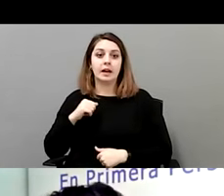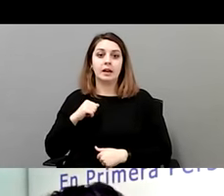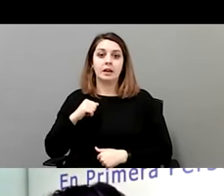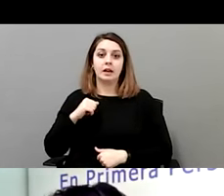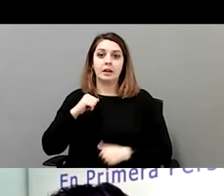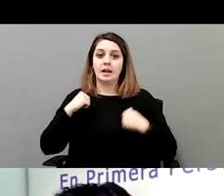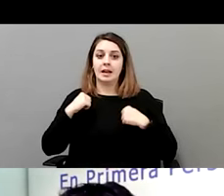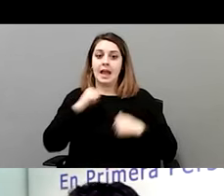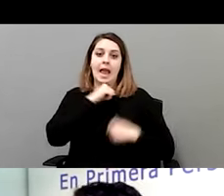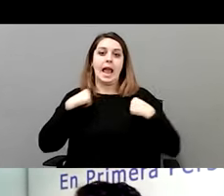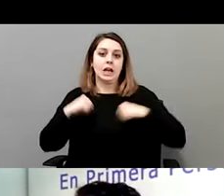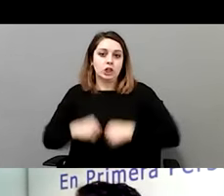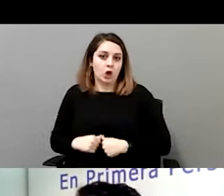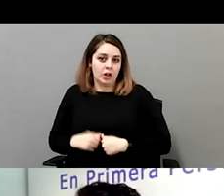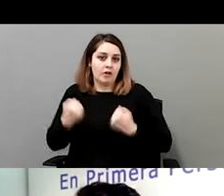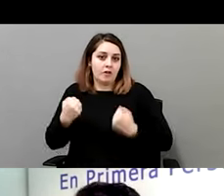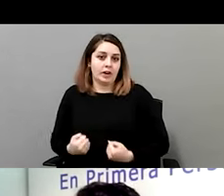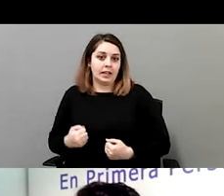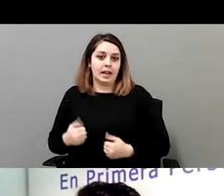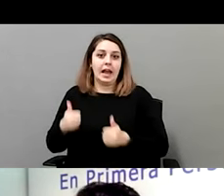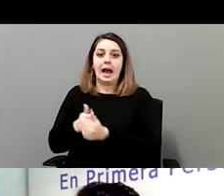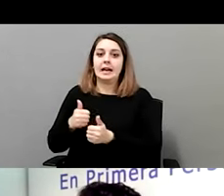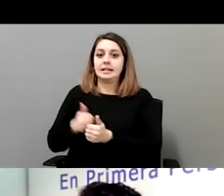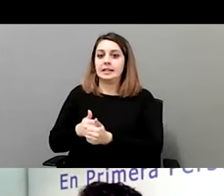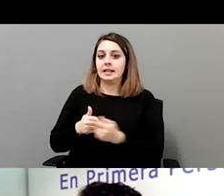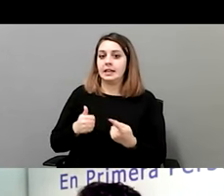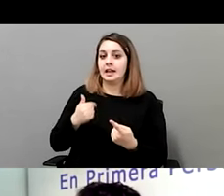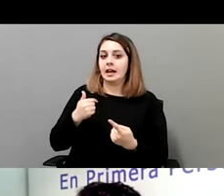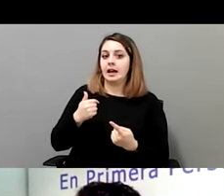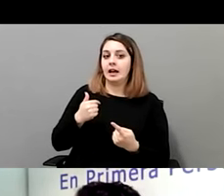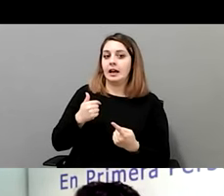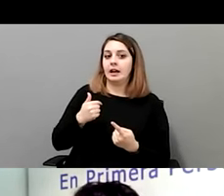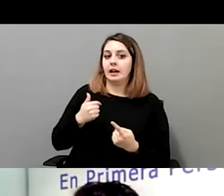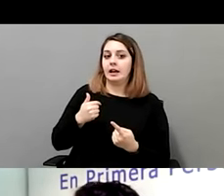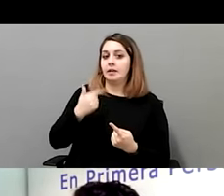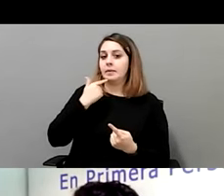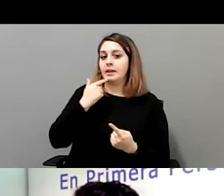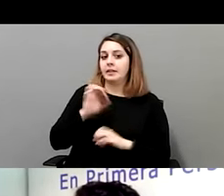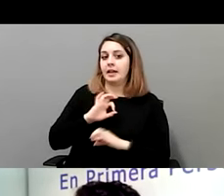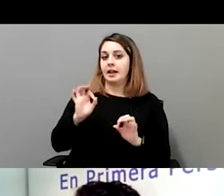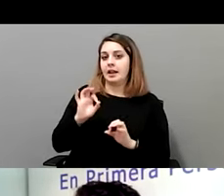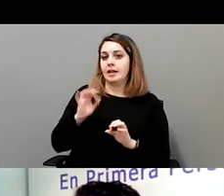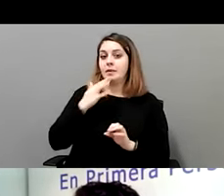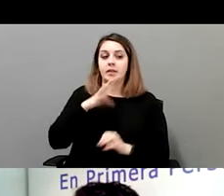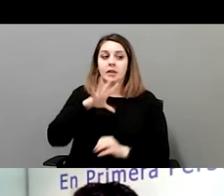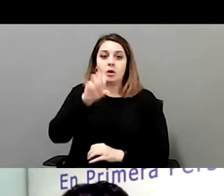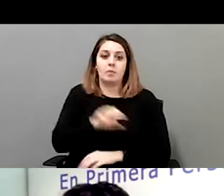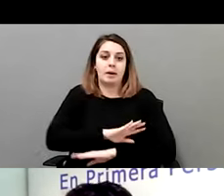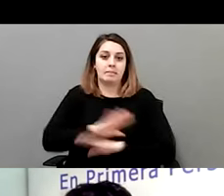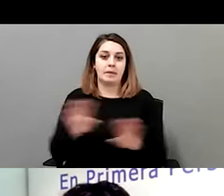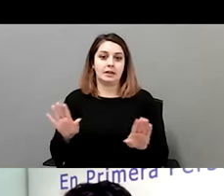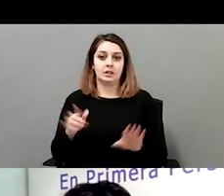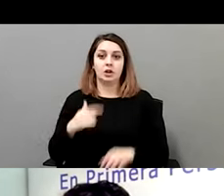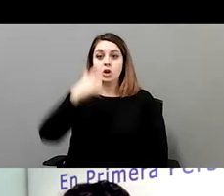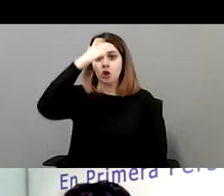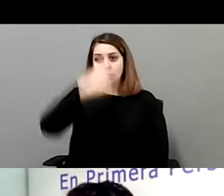cupón, el asistente me va a decir nada, ¿no? Simplemente me va a comprar la camiseta. O sea, yo me